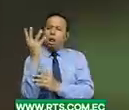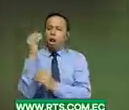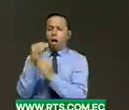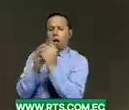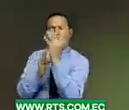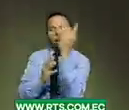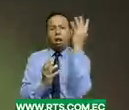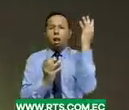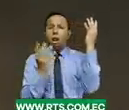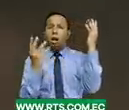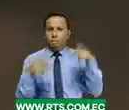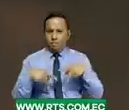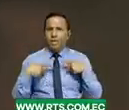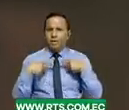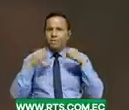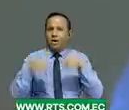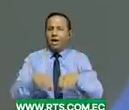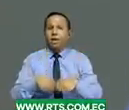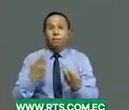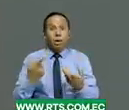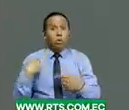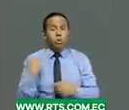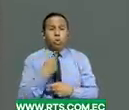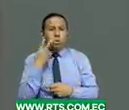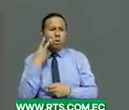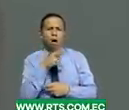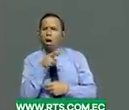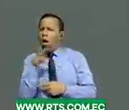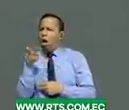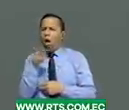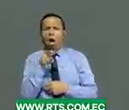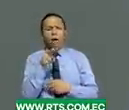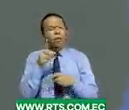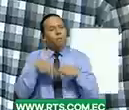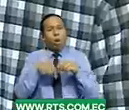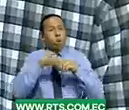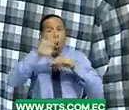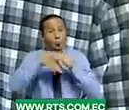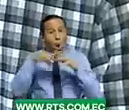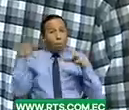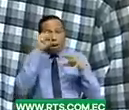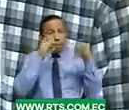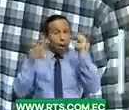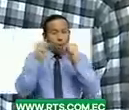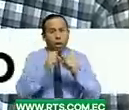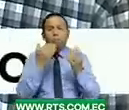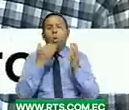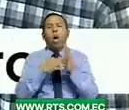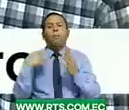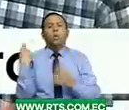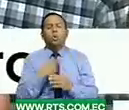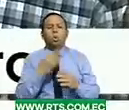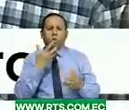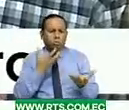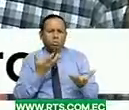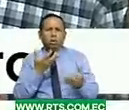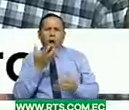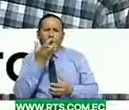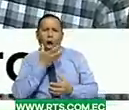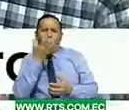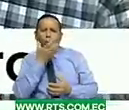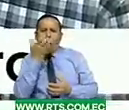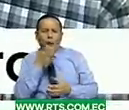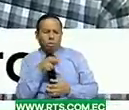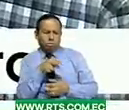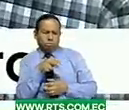vista es limitado, podemos percibir la luz con otros sentidos. Nosotros podemos saber que algo está caliente sin tocarlo porque nuestra